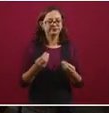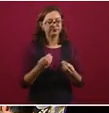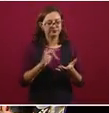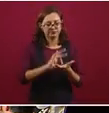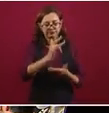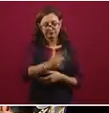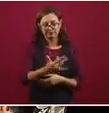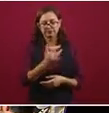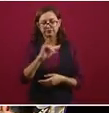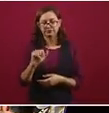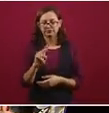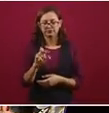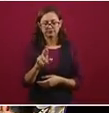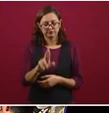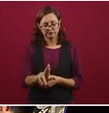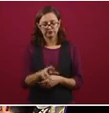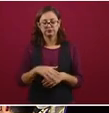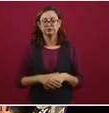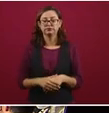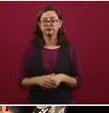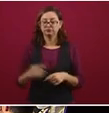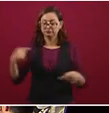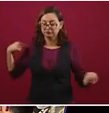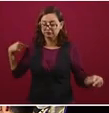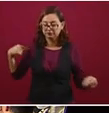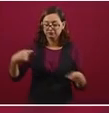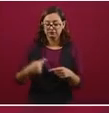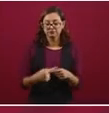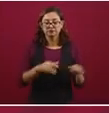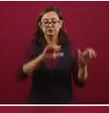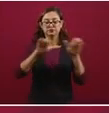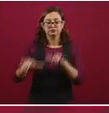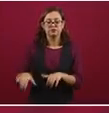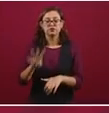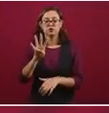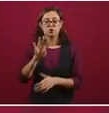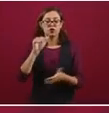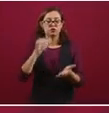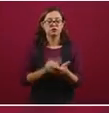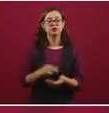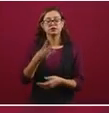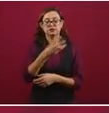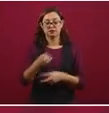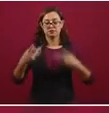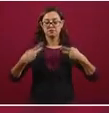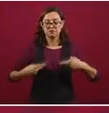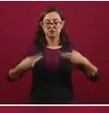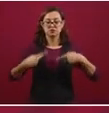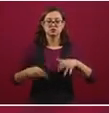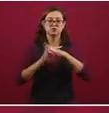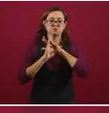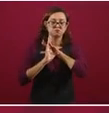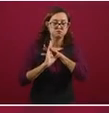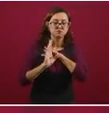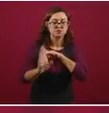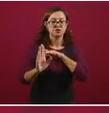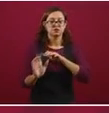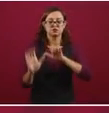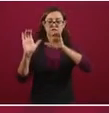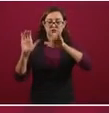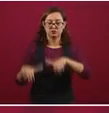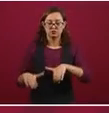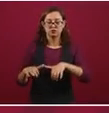a esta fecha a 4.300 migrantes en el programa Sembrando Vida en el